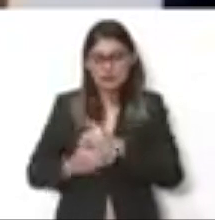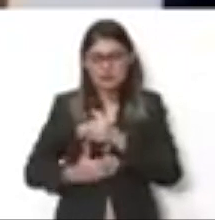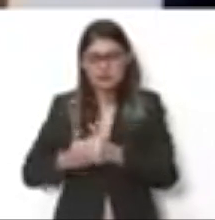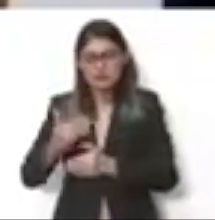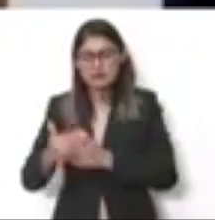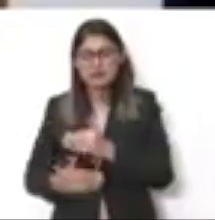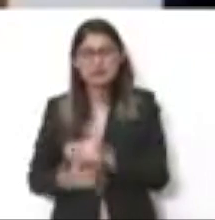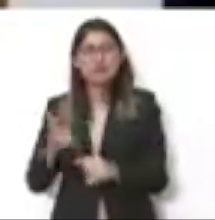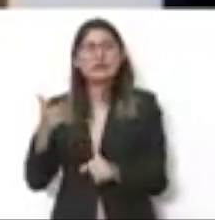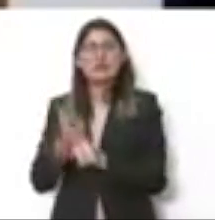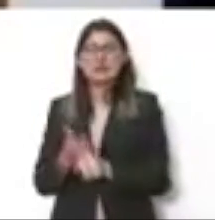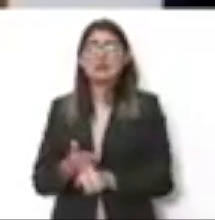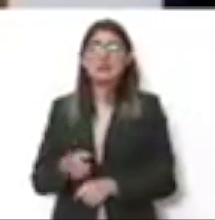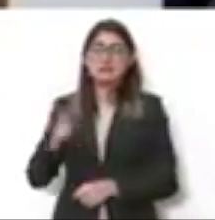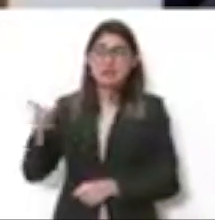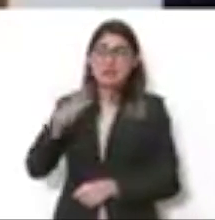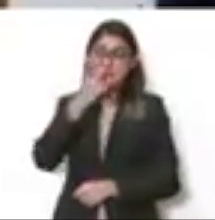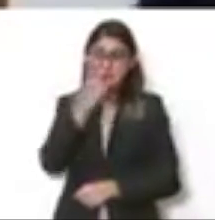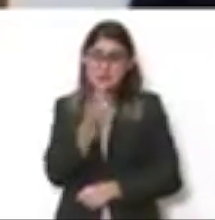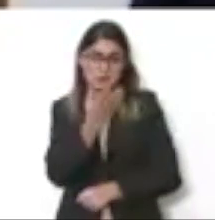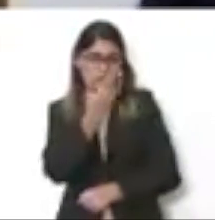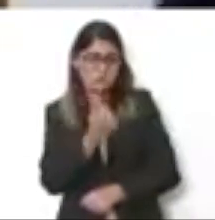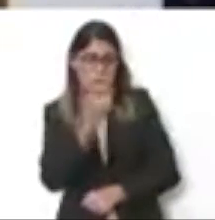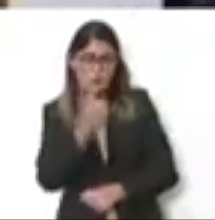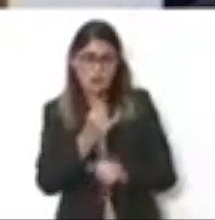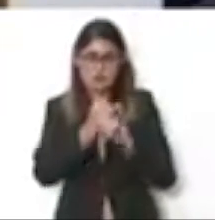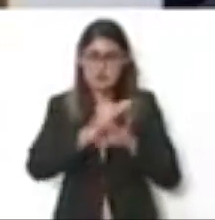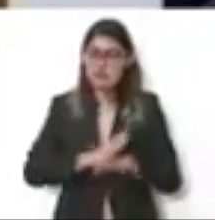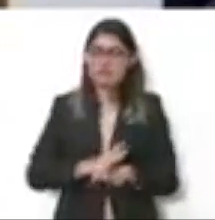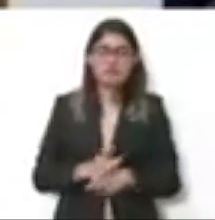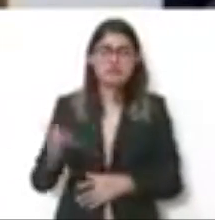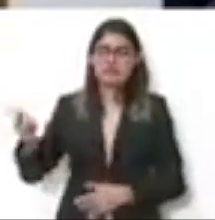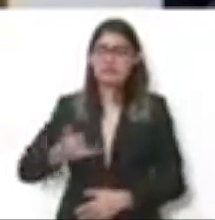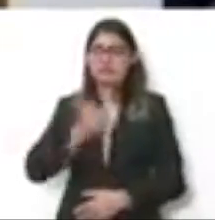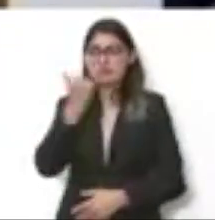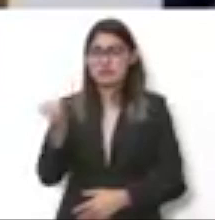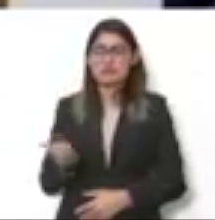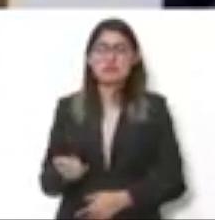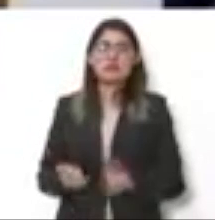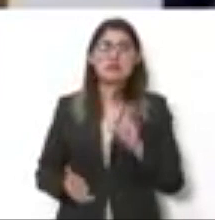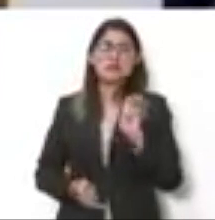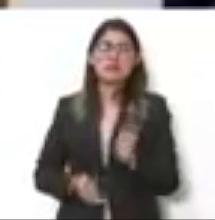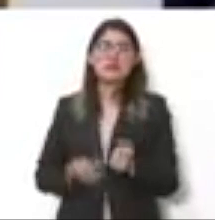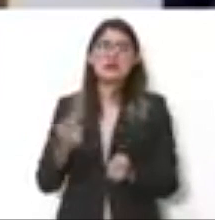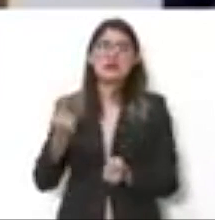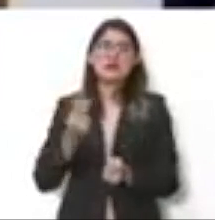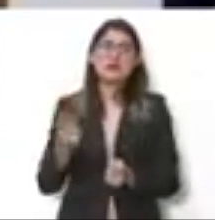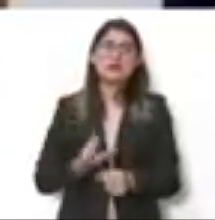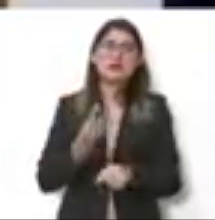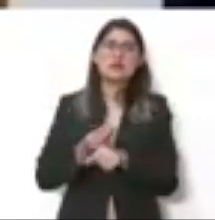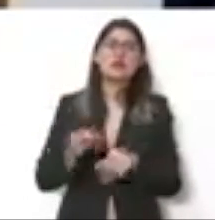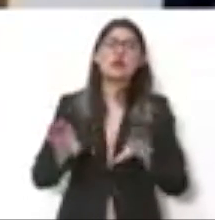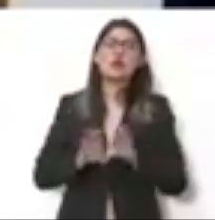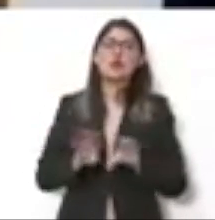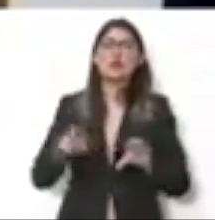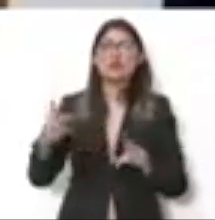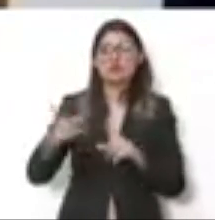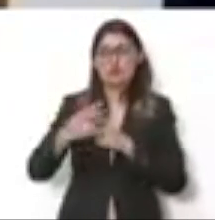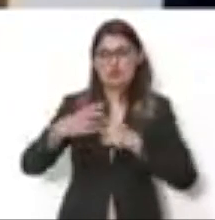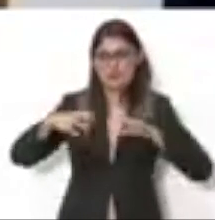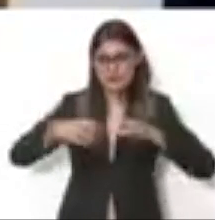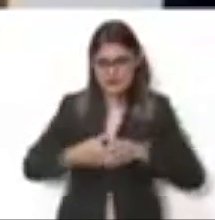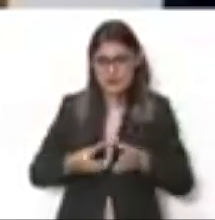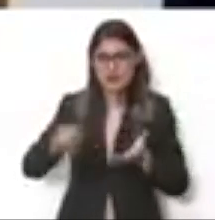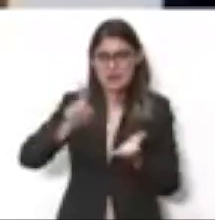que no es dable esa inexistencia necesariamente. Y que para poderla solventar se requiere que el Comité